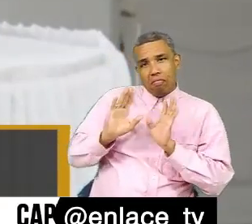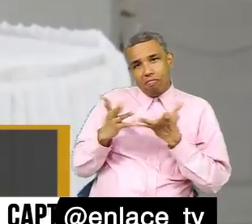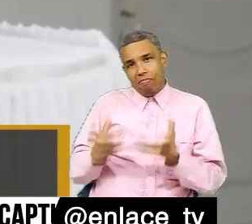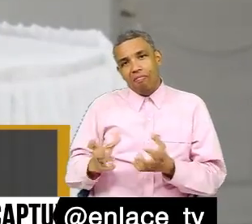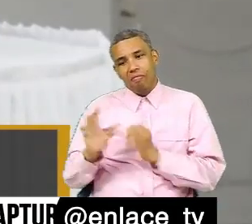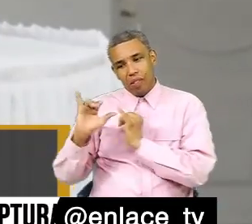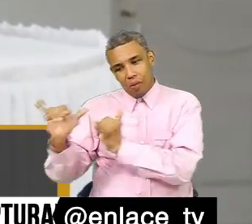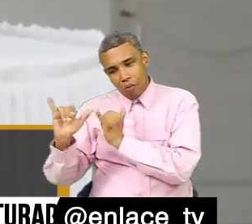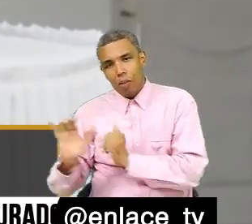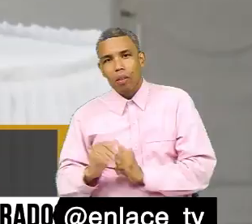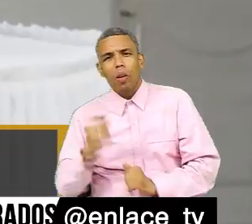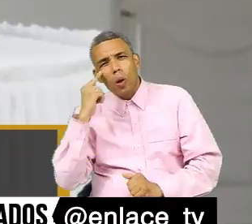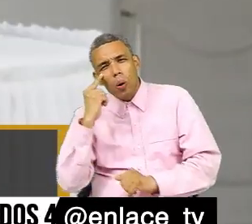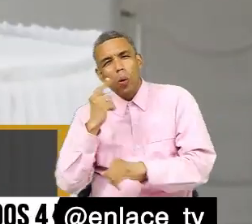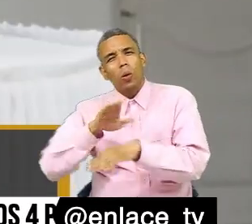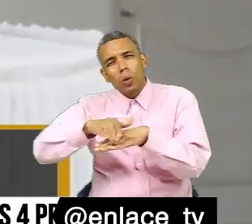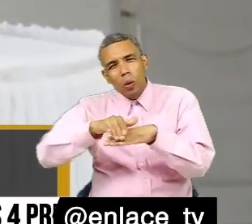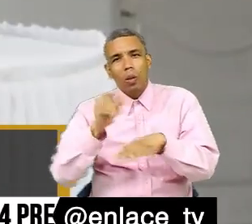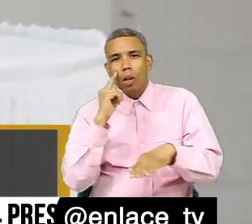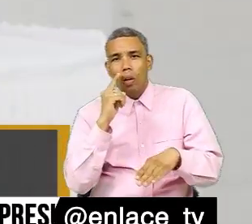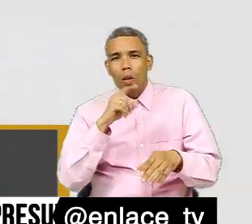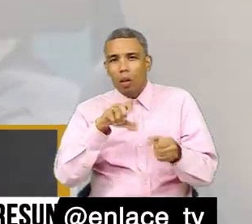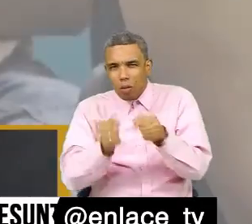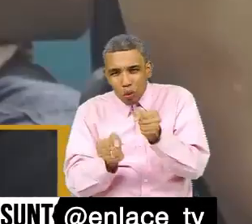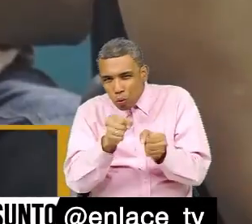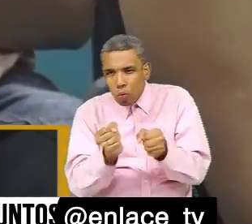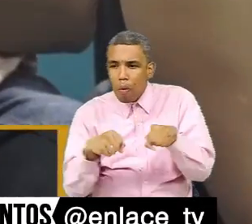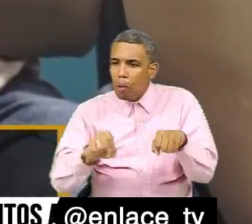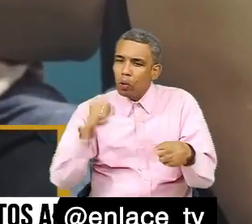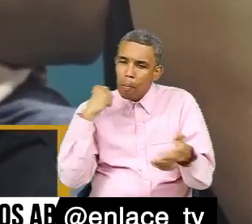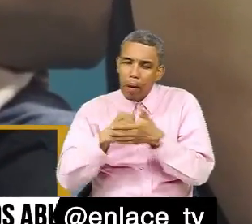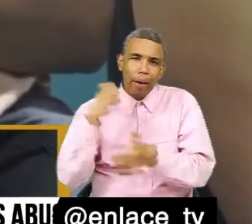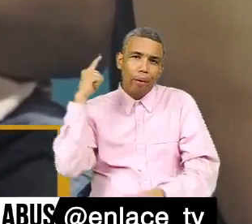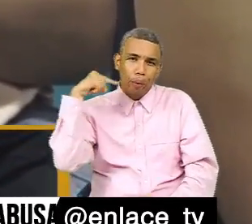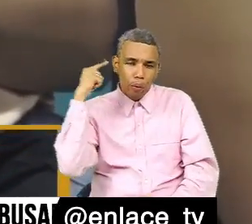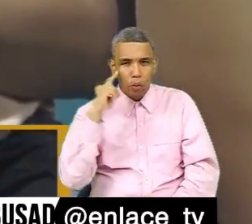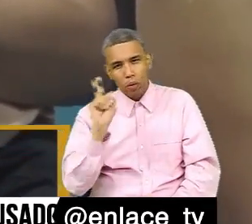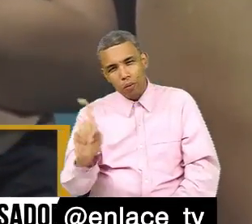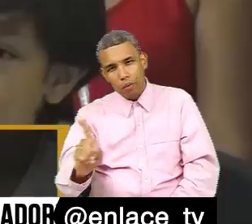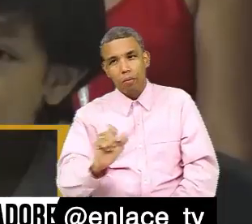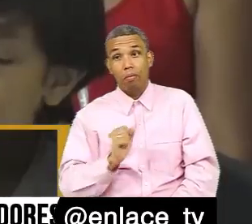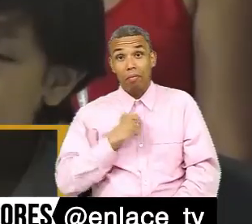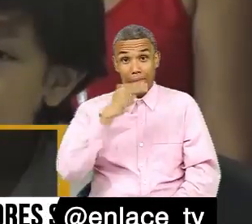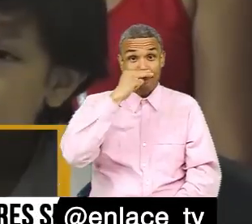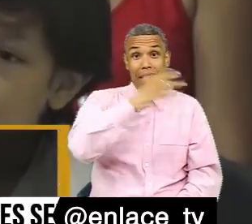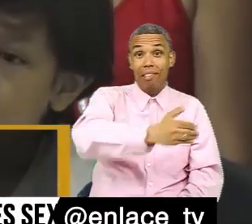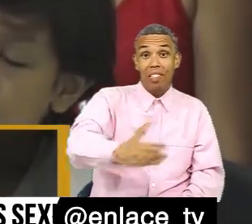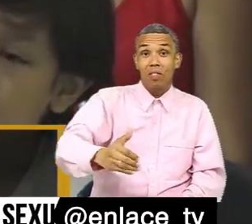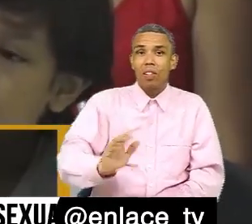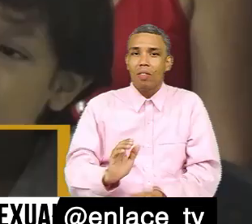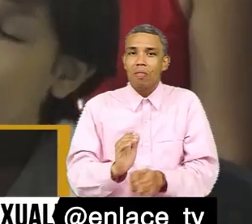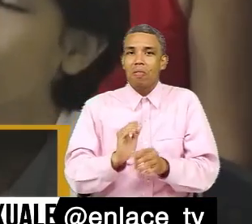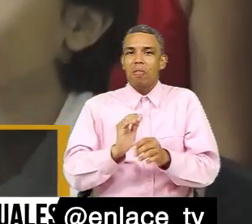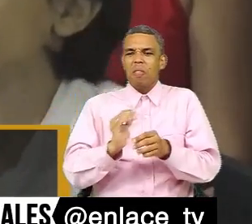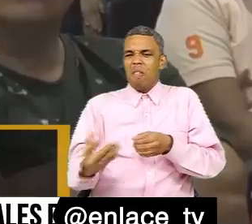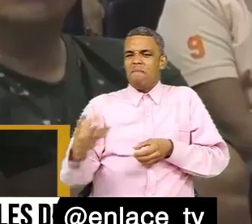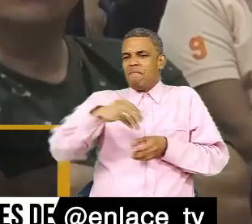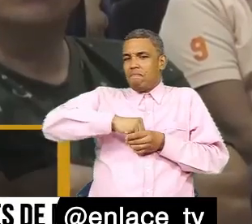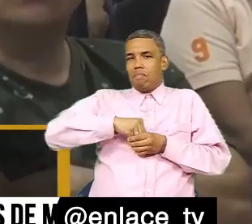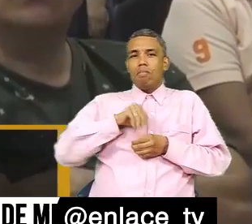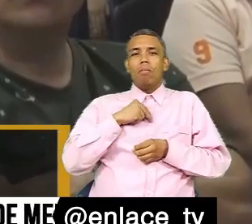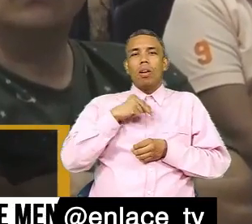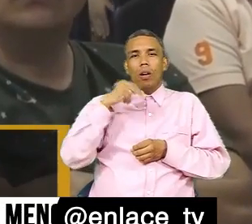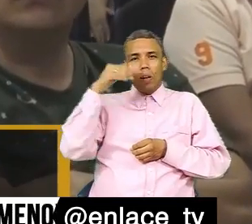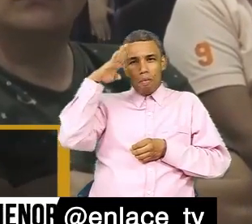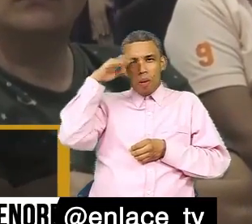tener mucho cuidado y que no es un trabajo fácil. En su interior, los pequeños de la casa se instruyen para aportar a la sociedad pautas que insten